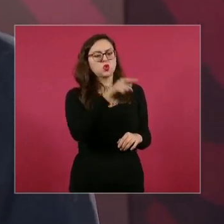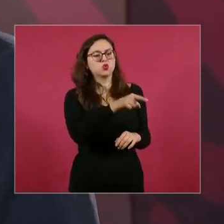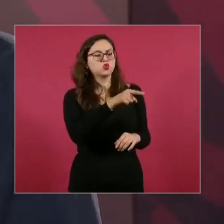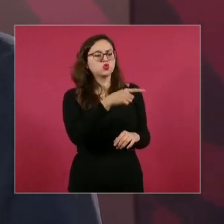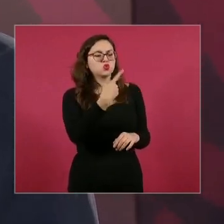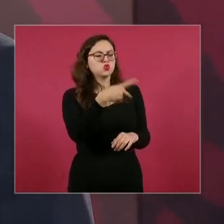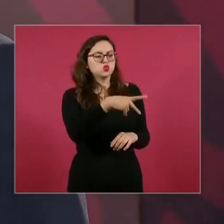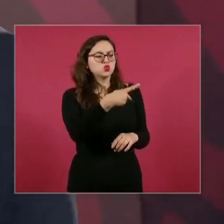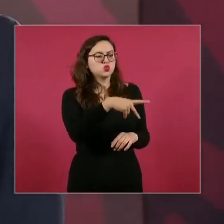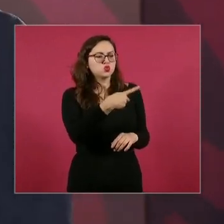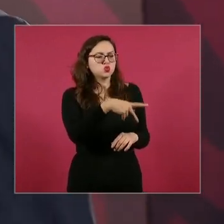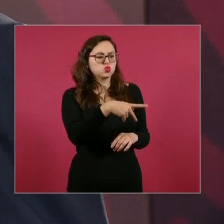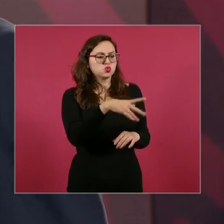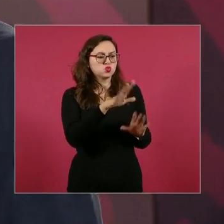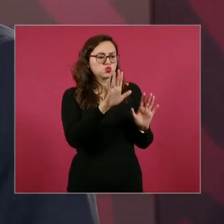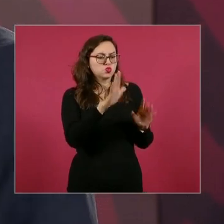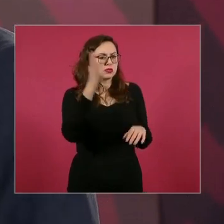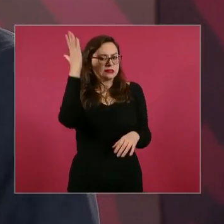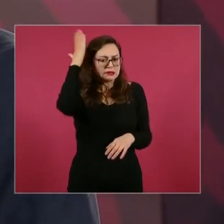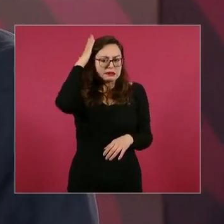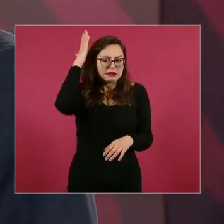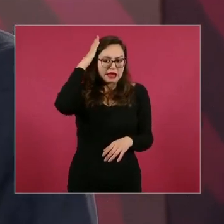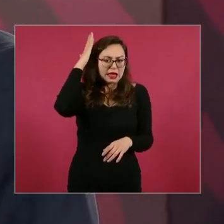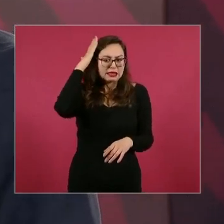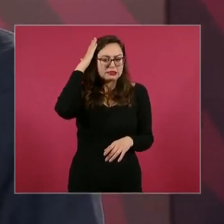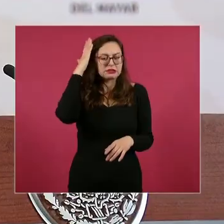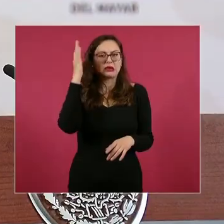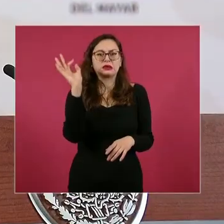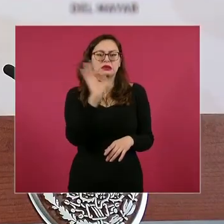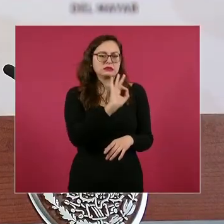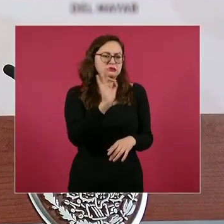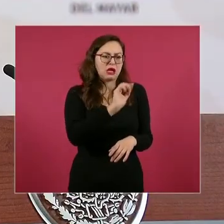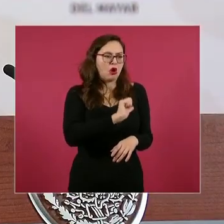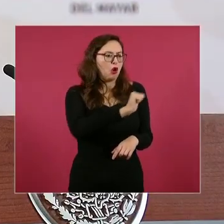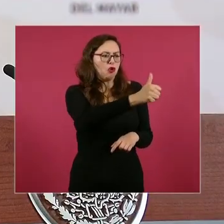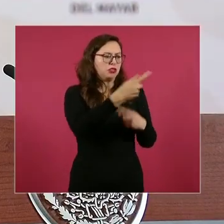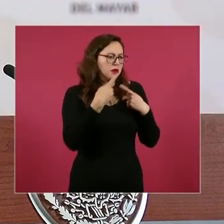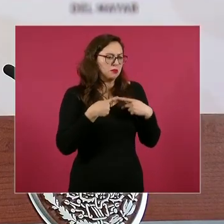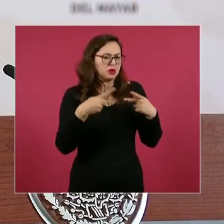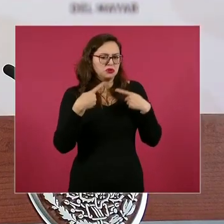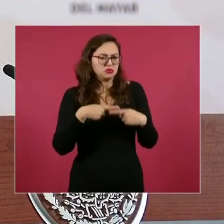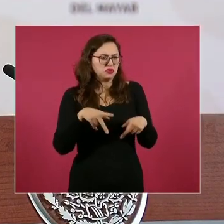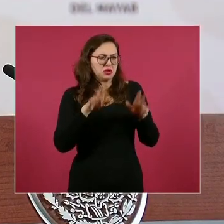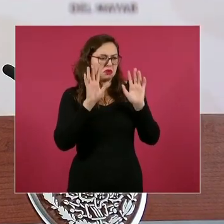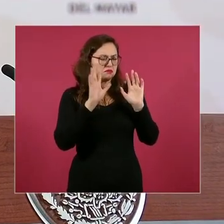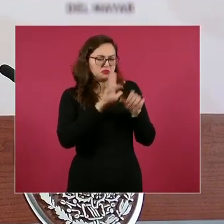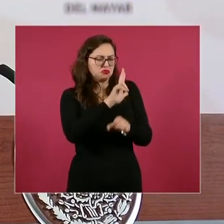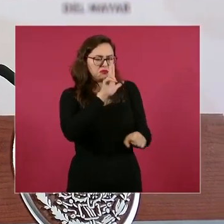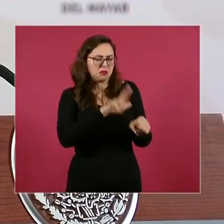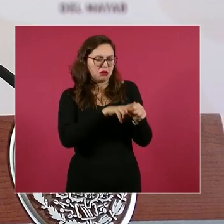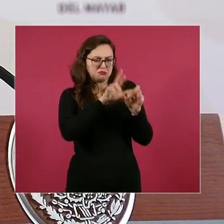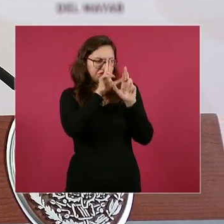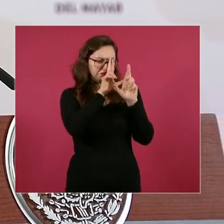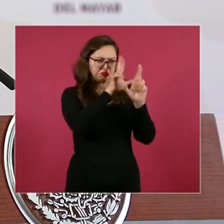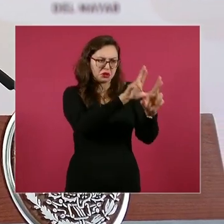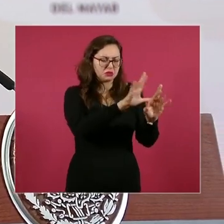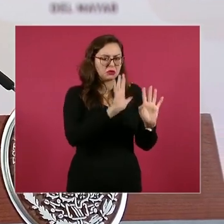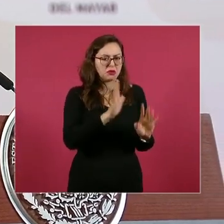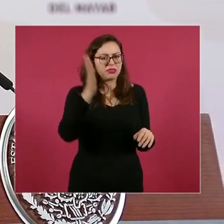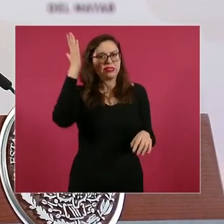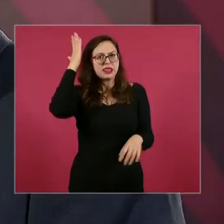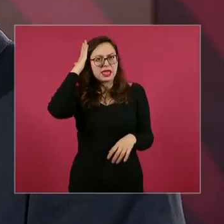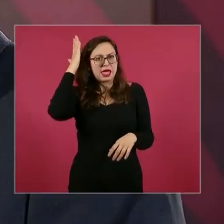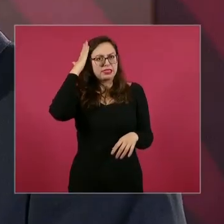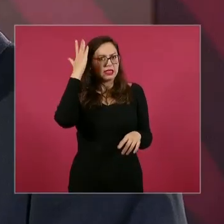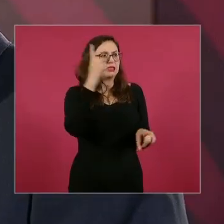tienes este de dirigentes a otras personas Pues es normal cada